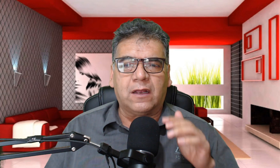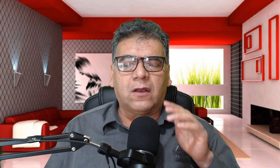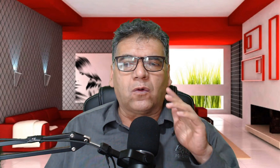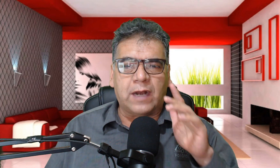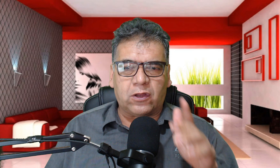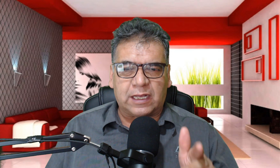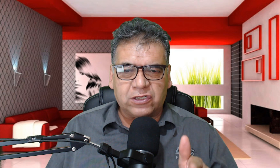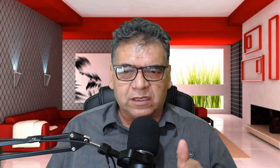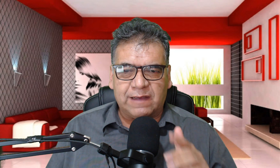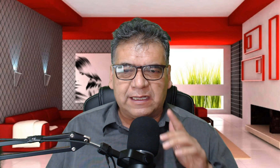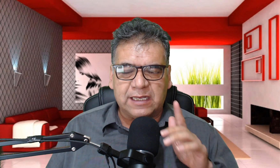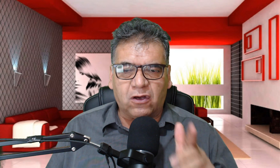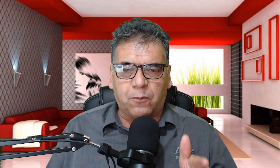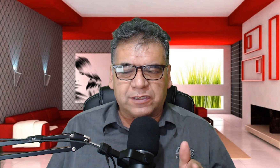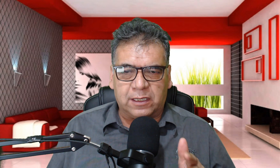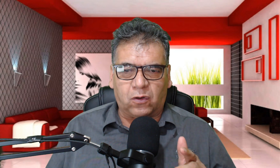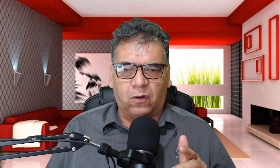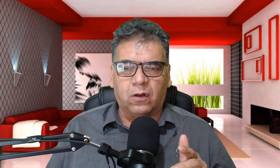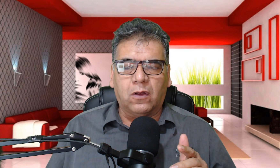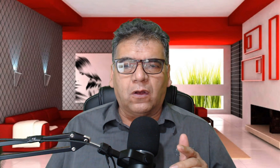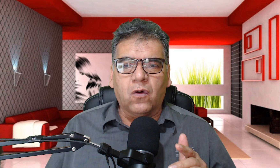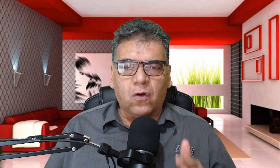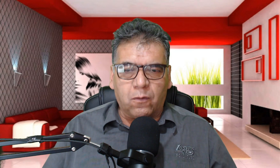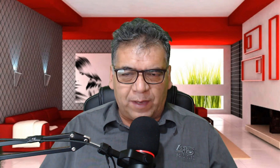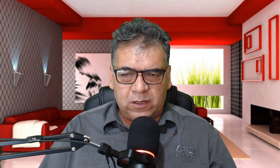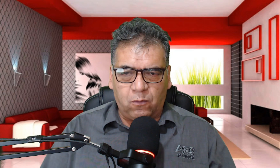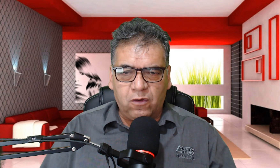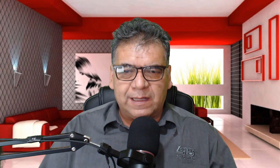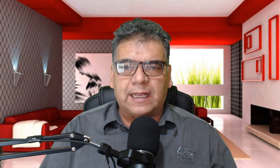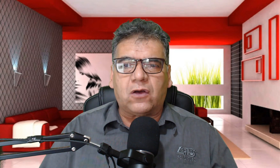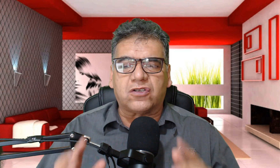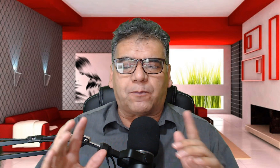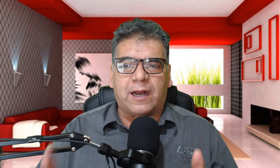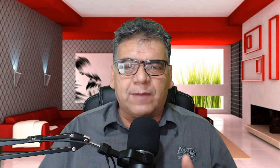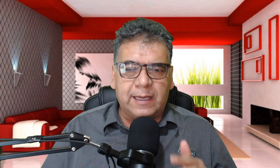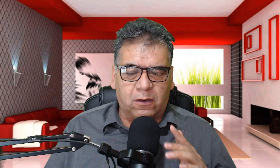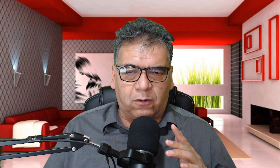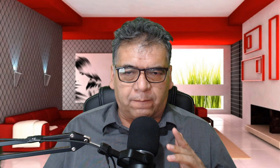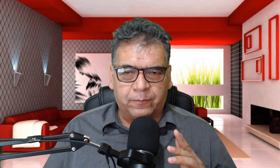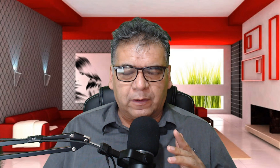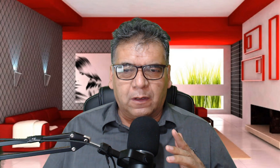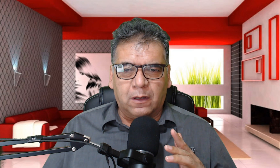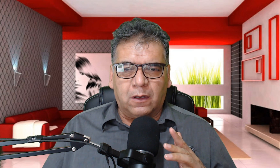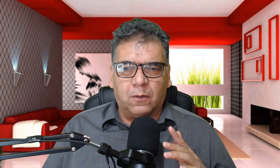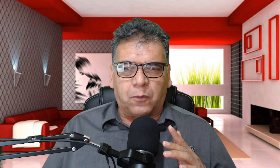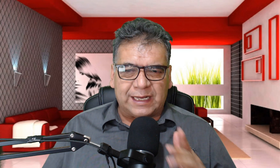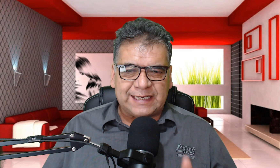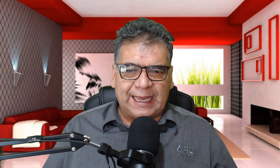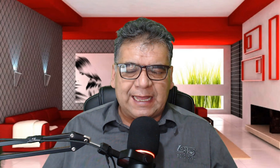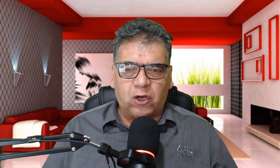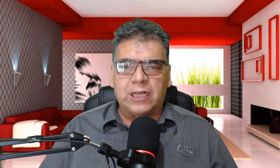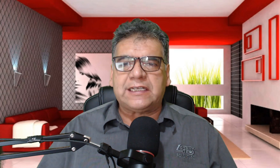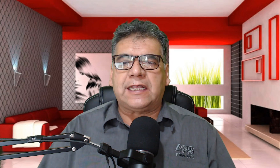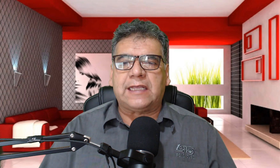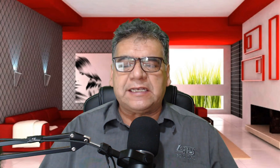dar una dotación del 25%. Un convenio muy ventajoso para México, porque se